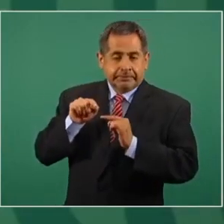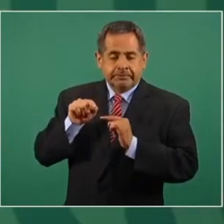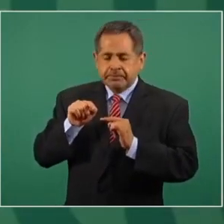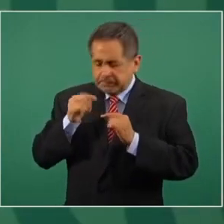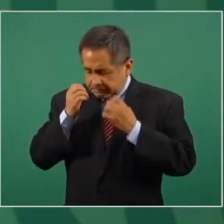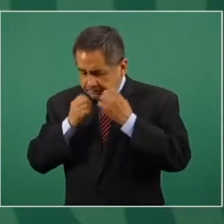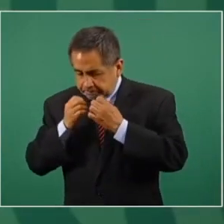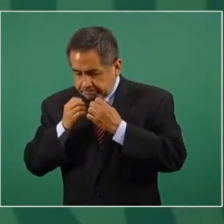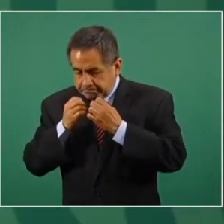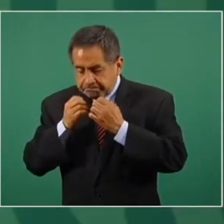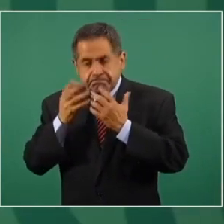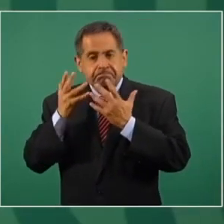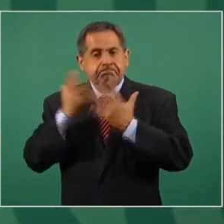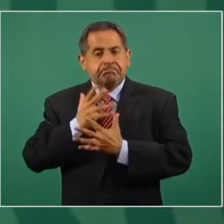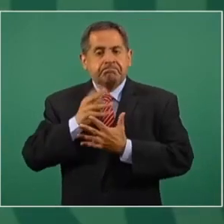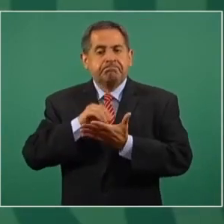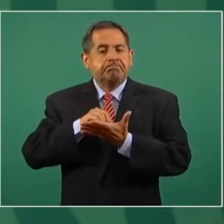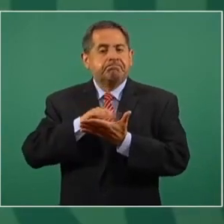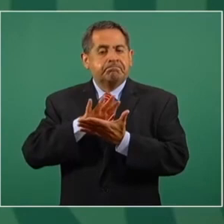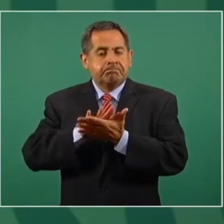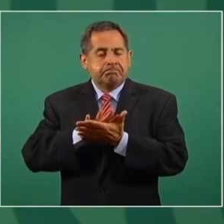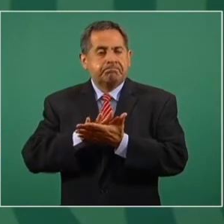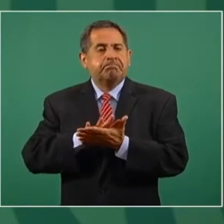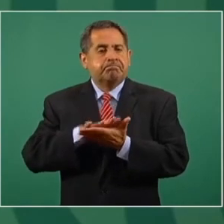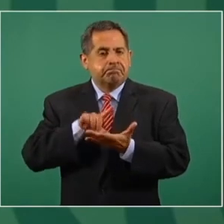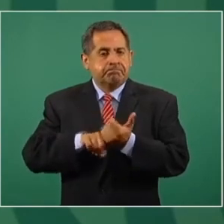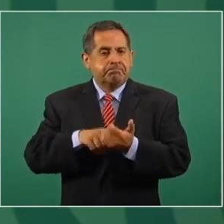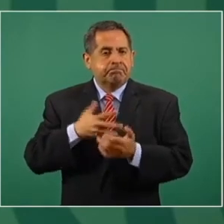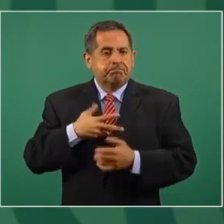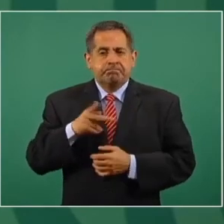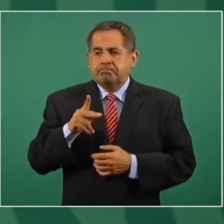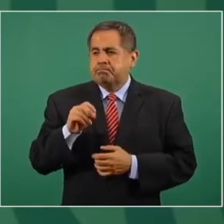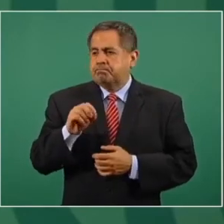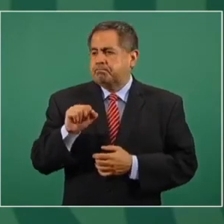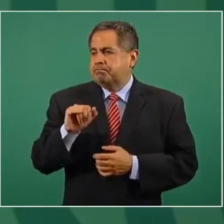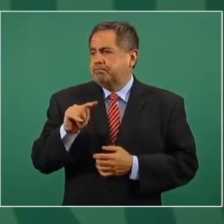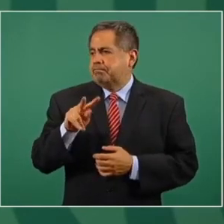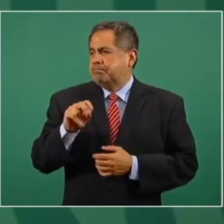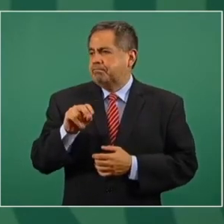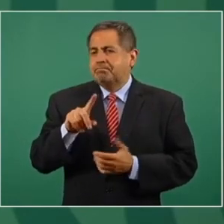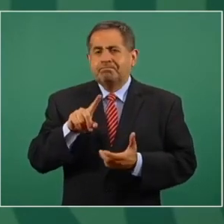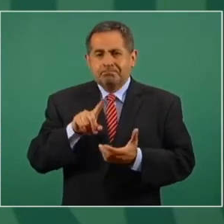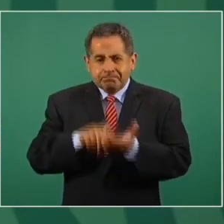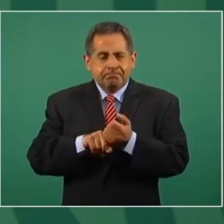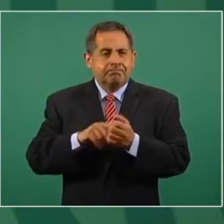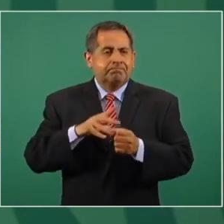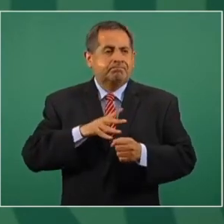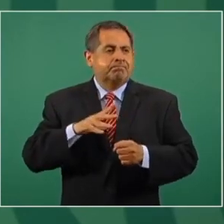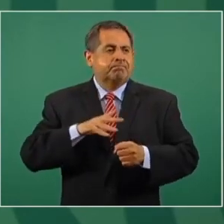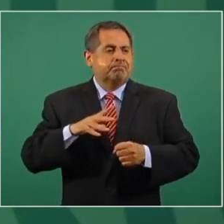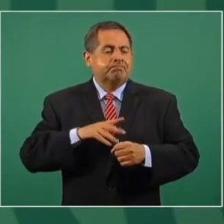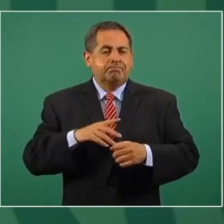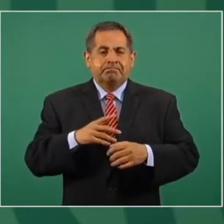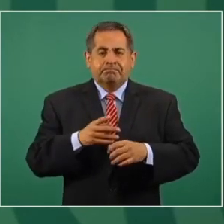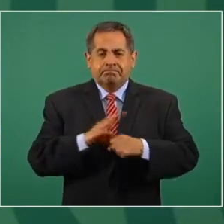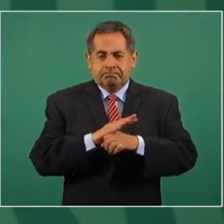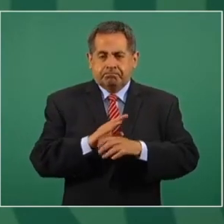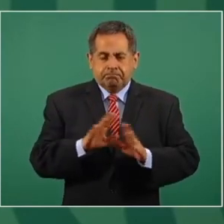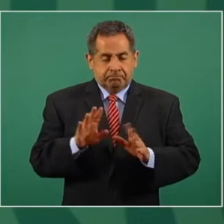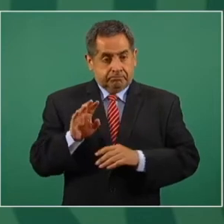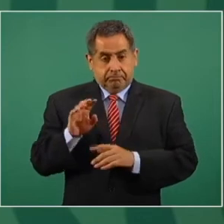me registraron que estaba en positivo. Esto el domingo. El sábado por la